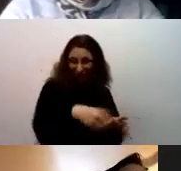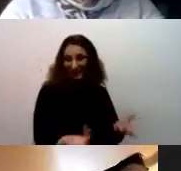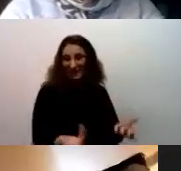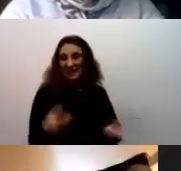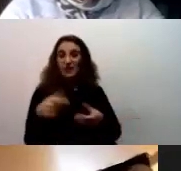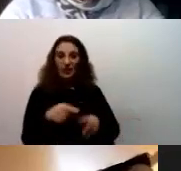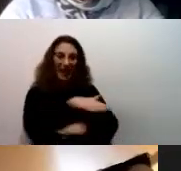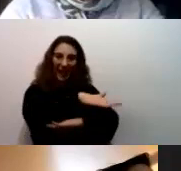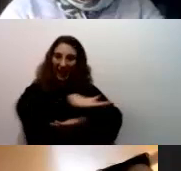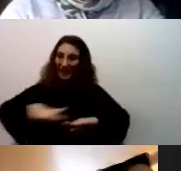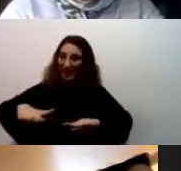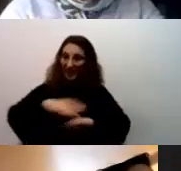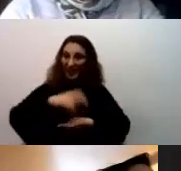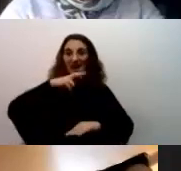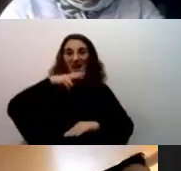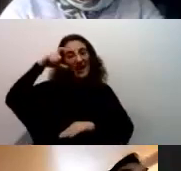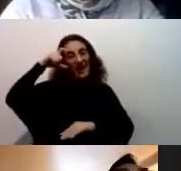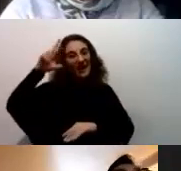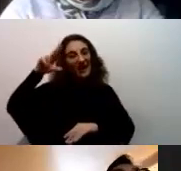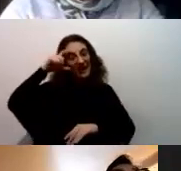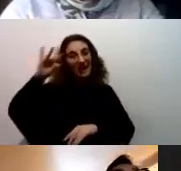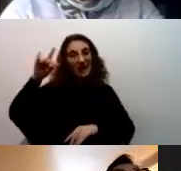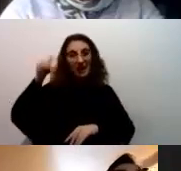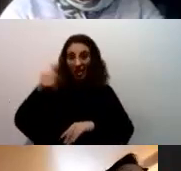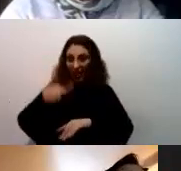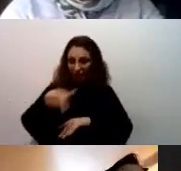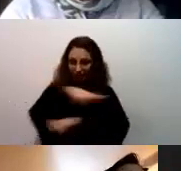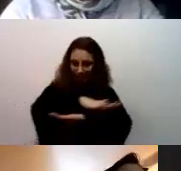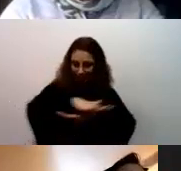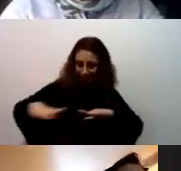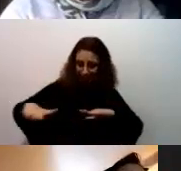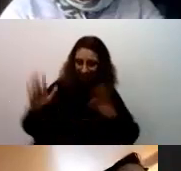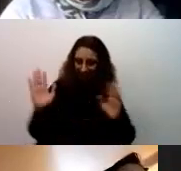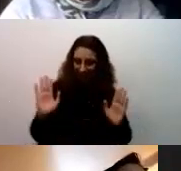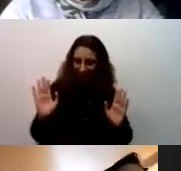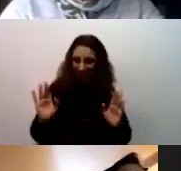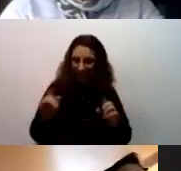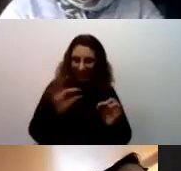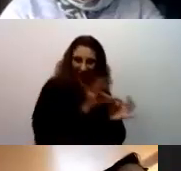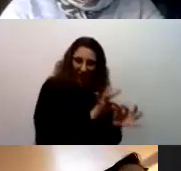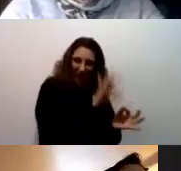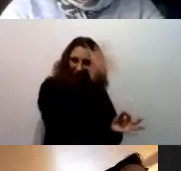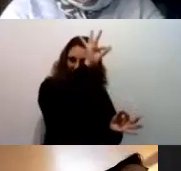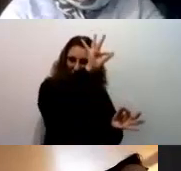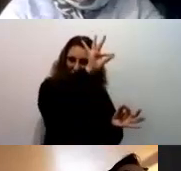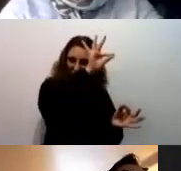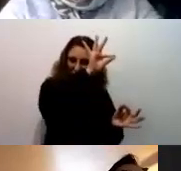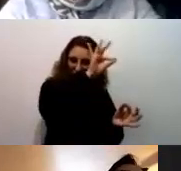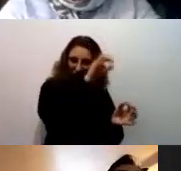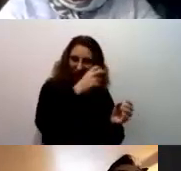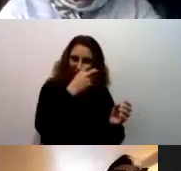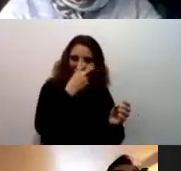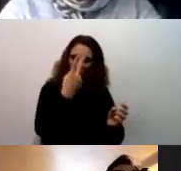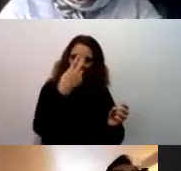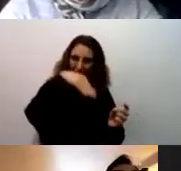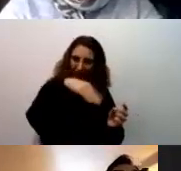tiene que estar, como mínimo, el volumen de libre riesgo debe tener una altura uniforme de 2 metros de altura,